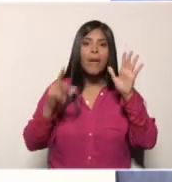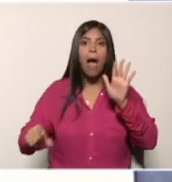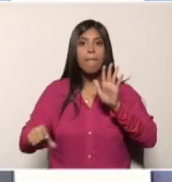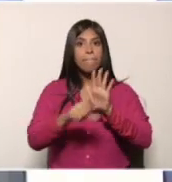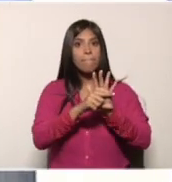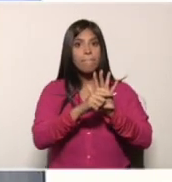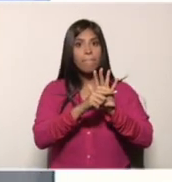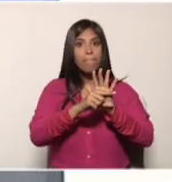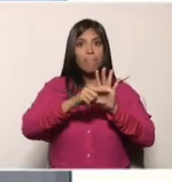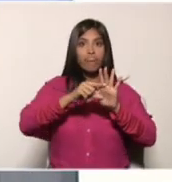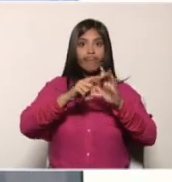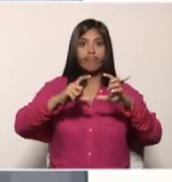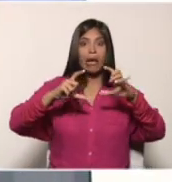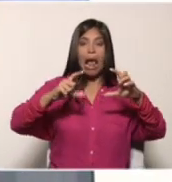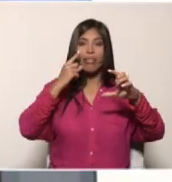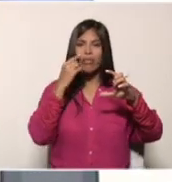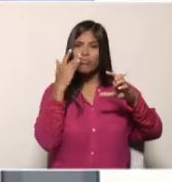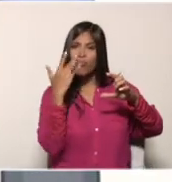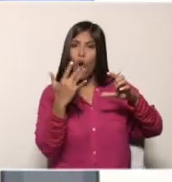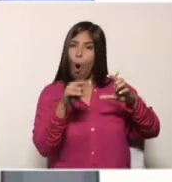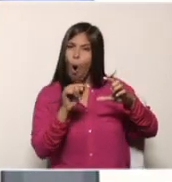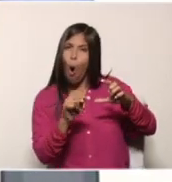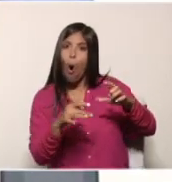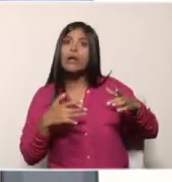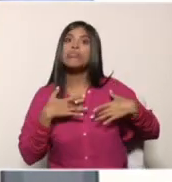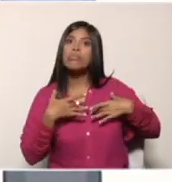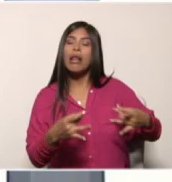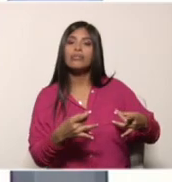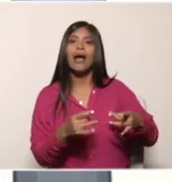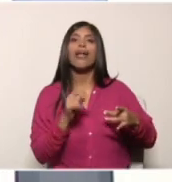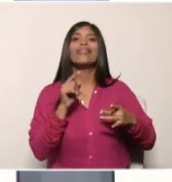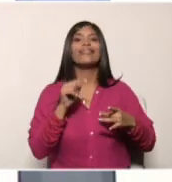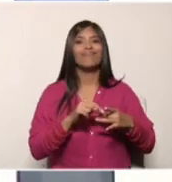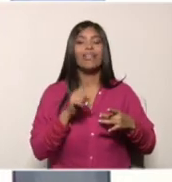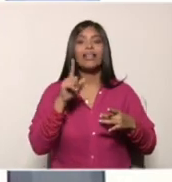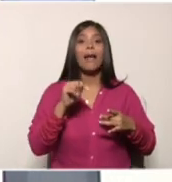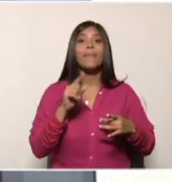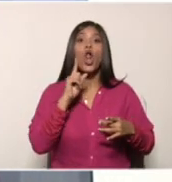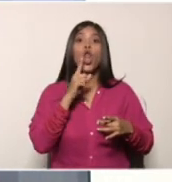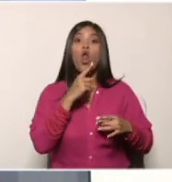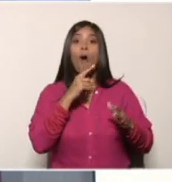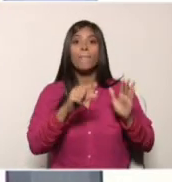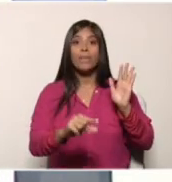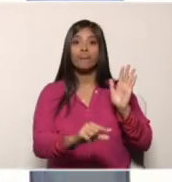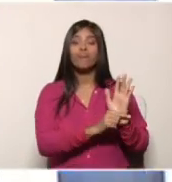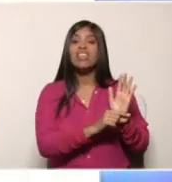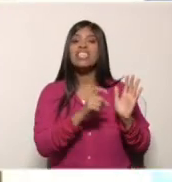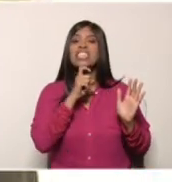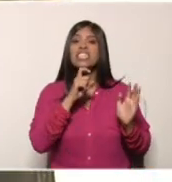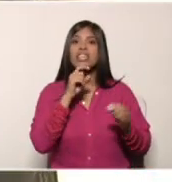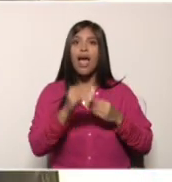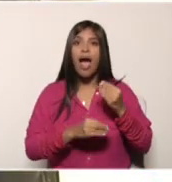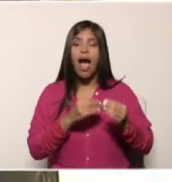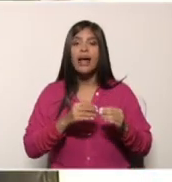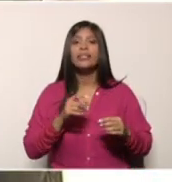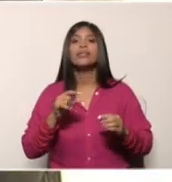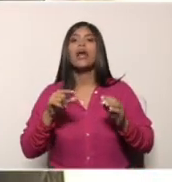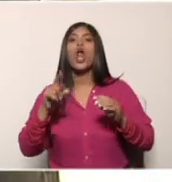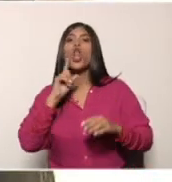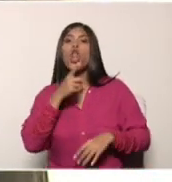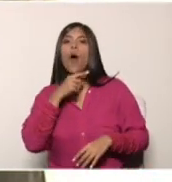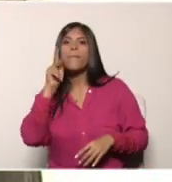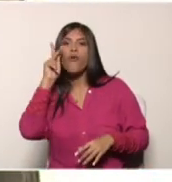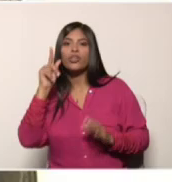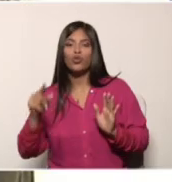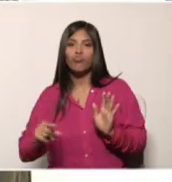que sea innovador para ese trabajo, que llame la atención. Igualmente está el nombre del autor del trabajo, el nombre del docente que se lo asigna y la fecha